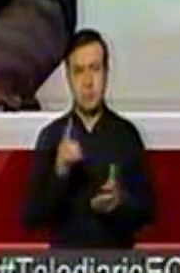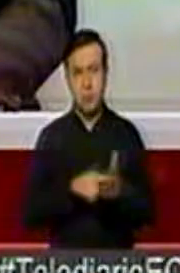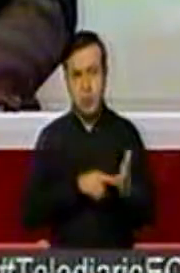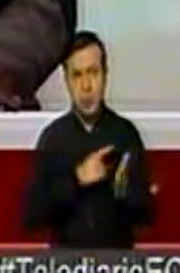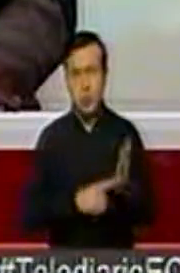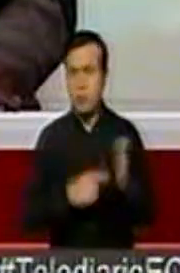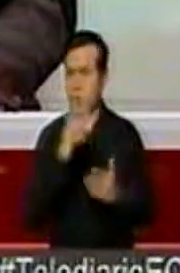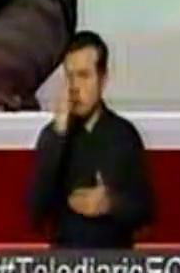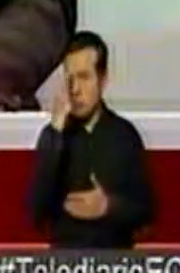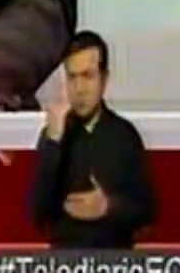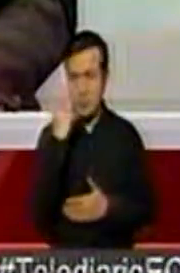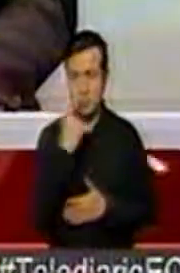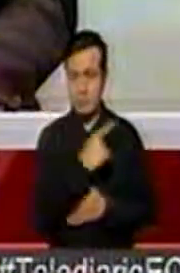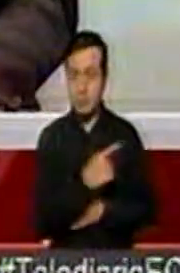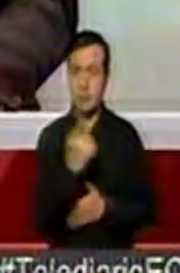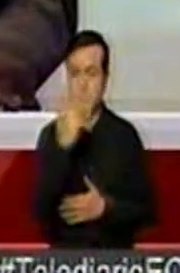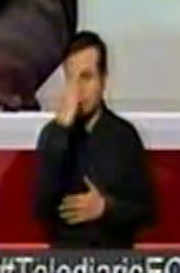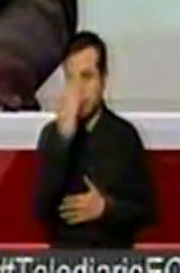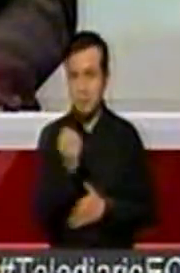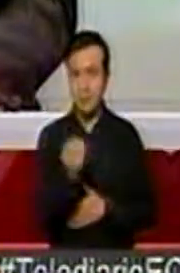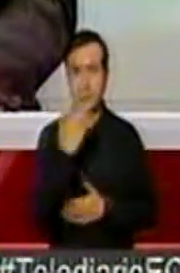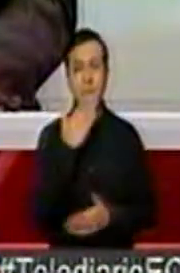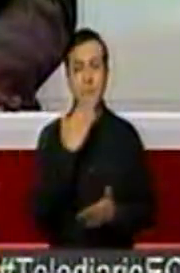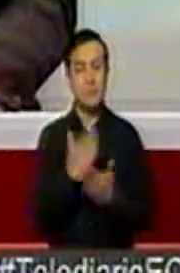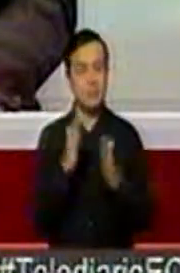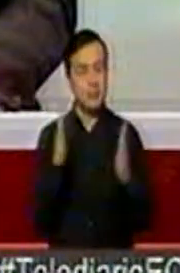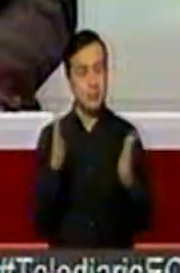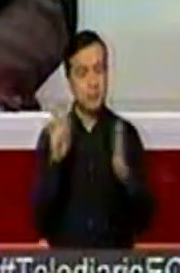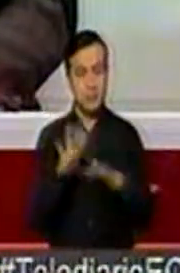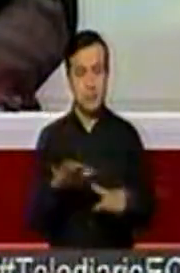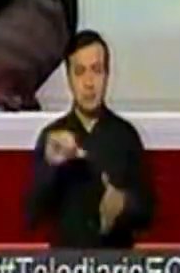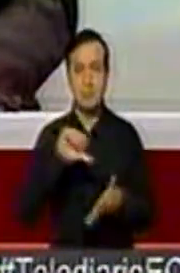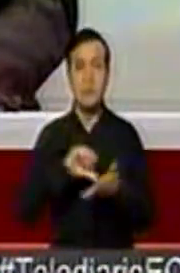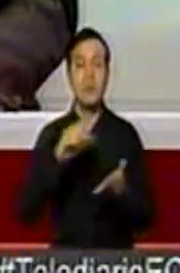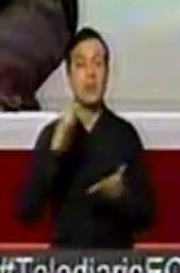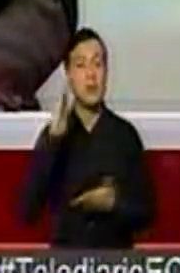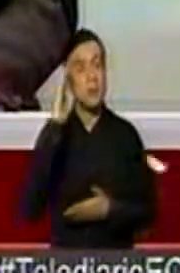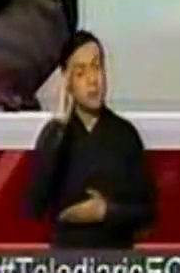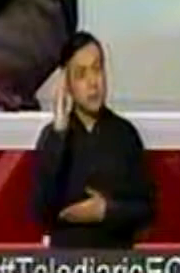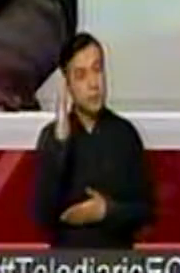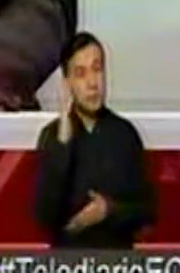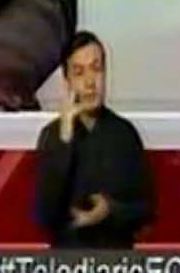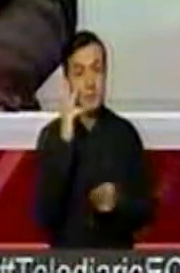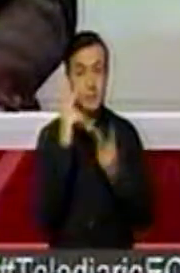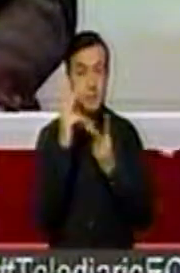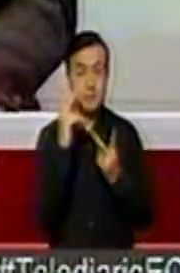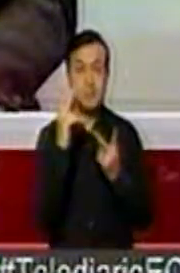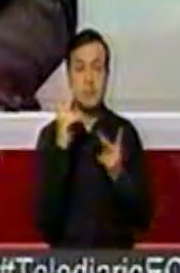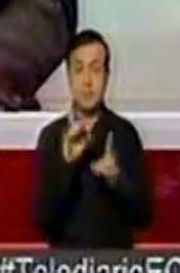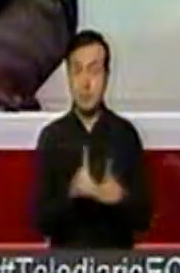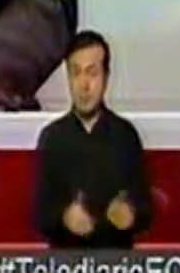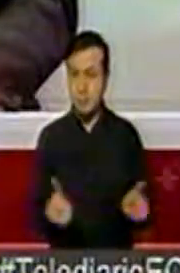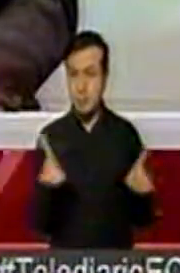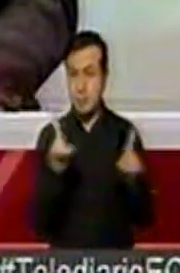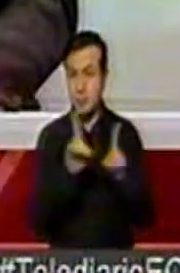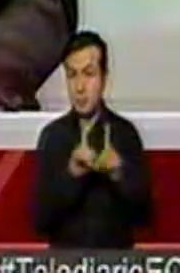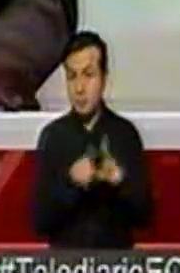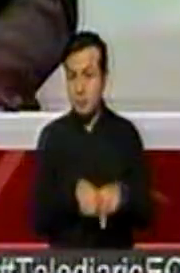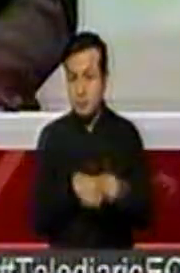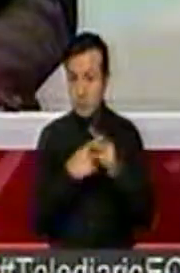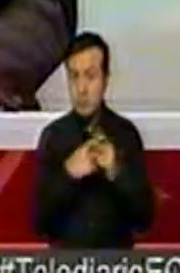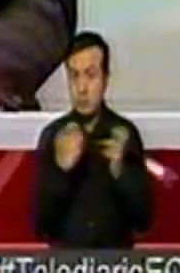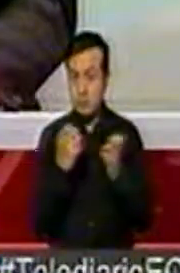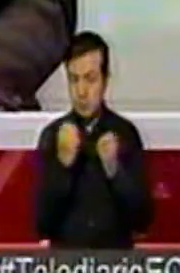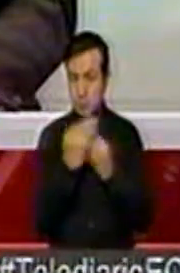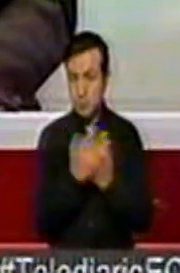camarón ecuatoriano. ¿Cómo está? Buenos días, gracias por acompañarnos desde la ciudad de Guayaquil. Bueno, ahí veíamos este dato inicial con el que